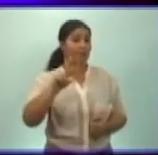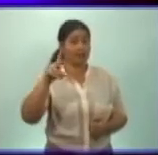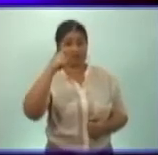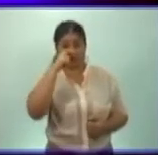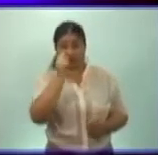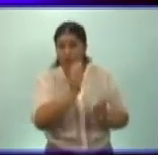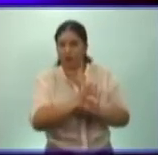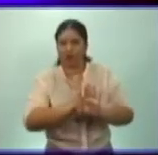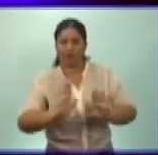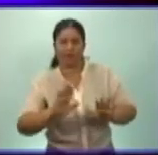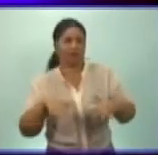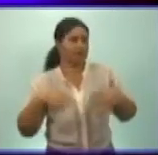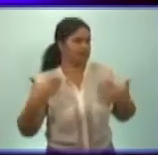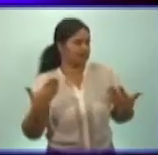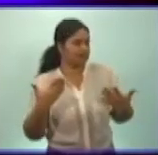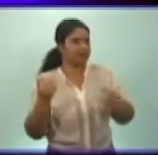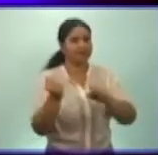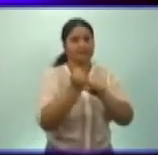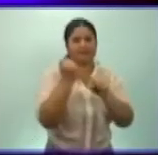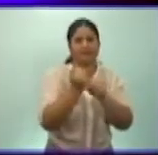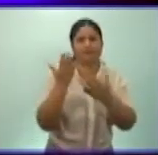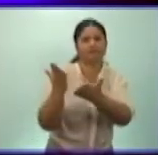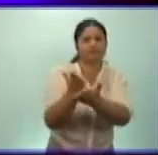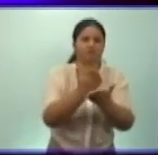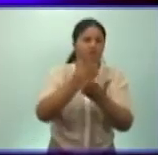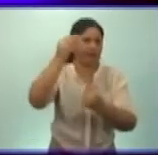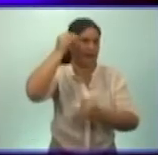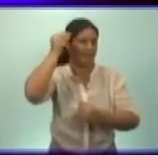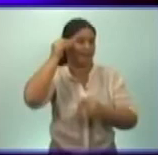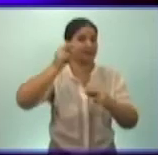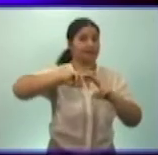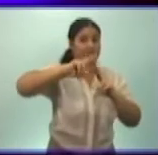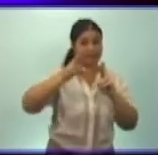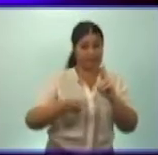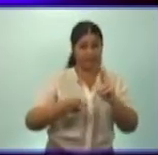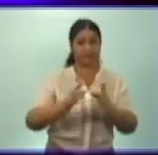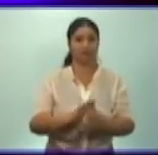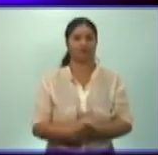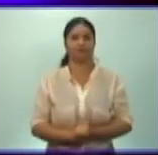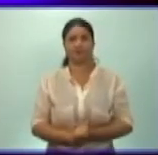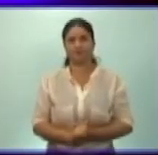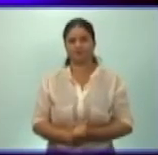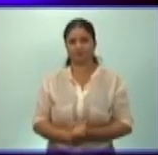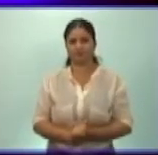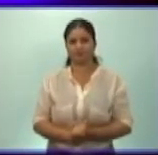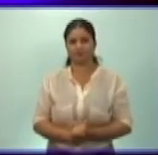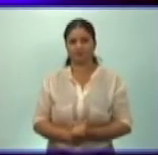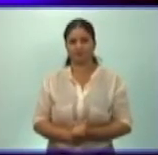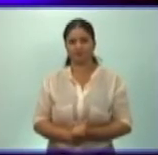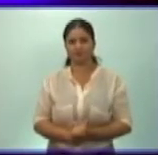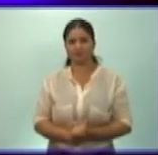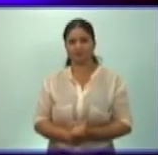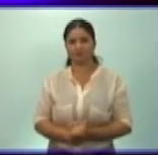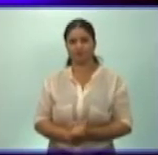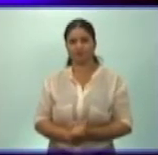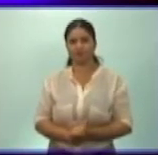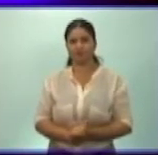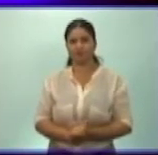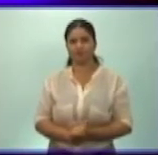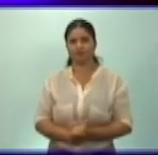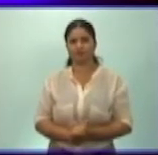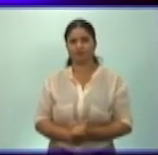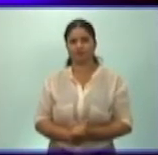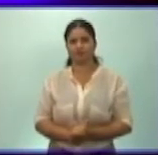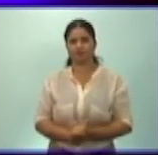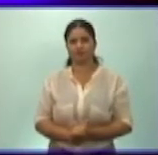mundo del teatro, proveniente de una familia de tapiceros del rey. Sin embargo,